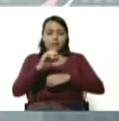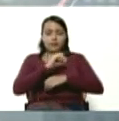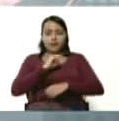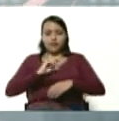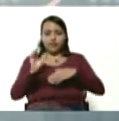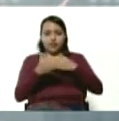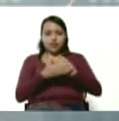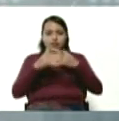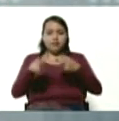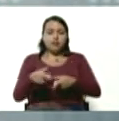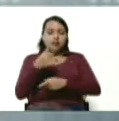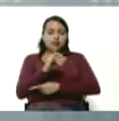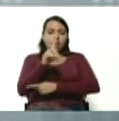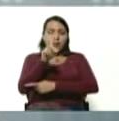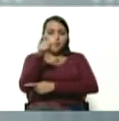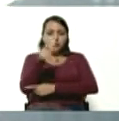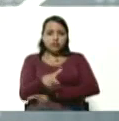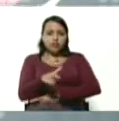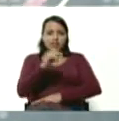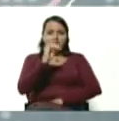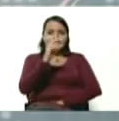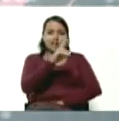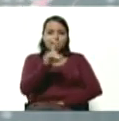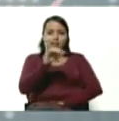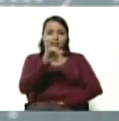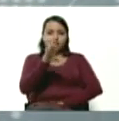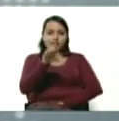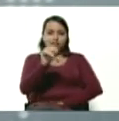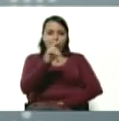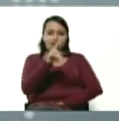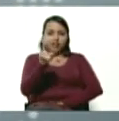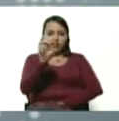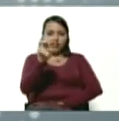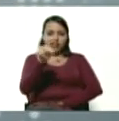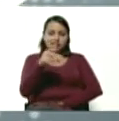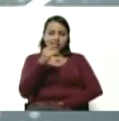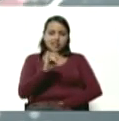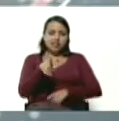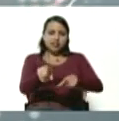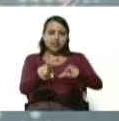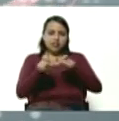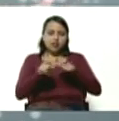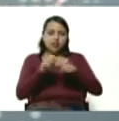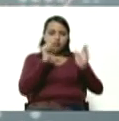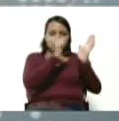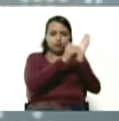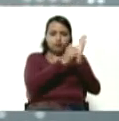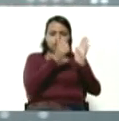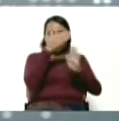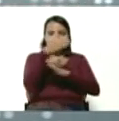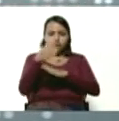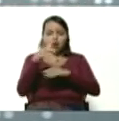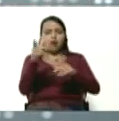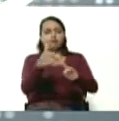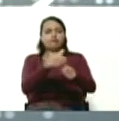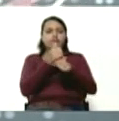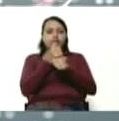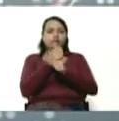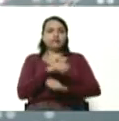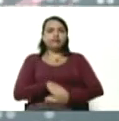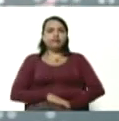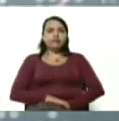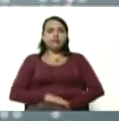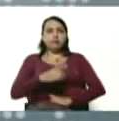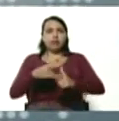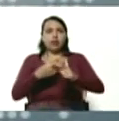hay un caso en el municipio Iribarren, que fue captado en distraje masivo caso por caso. Así que, en el estado de Lara, 12